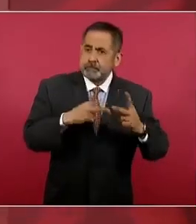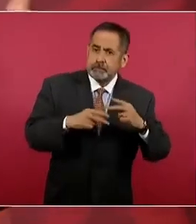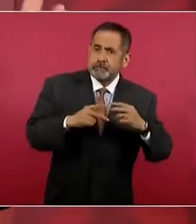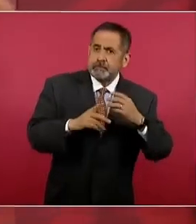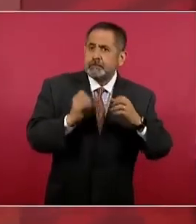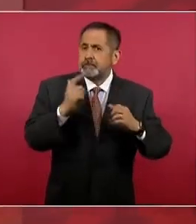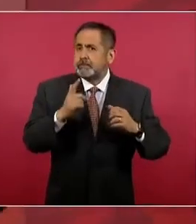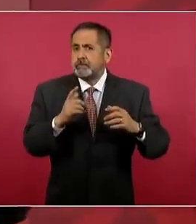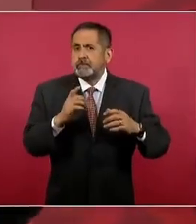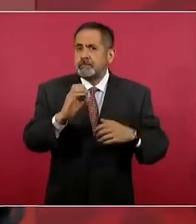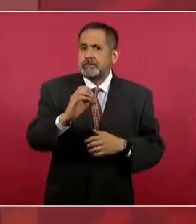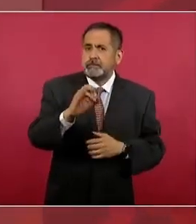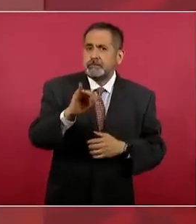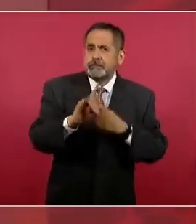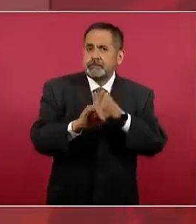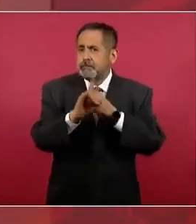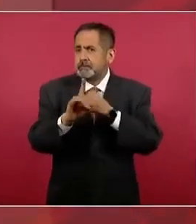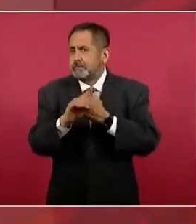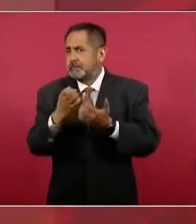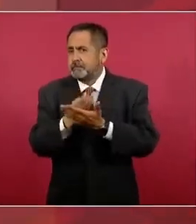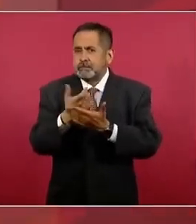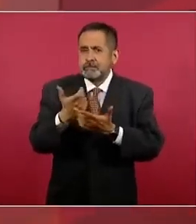crisis económica financiera